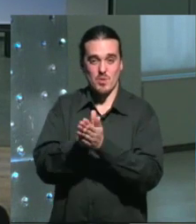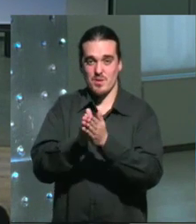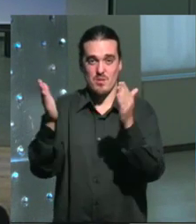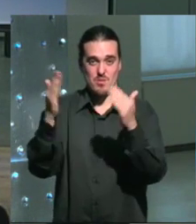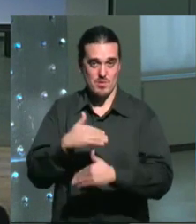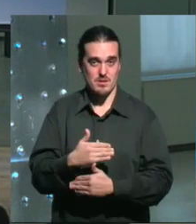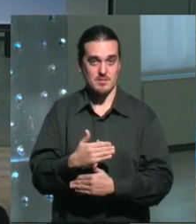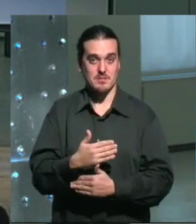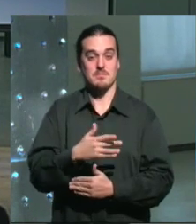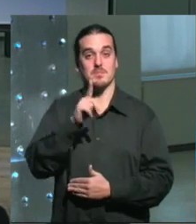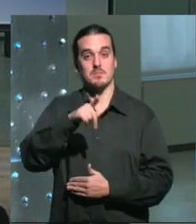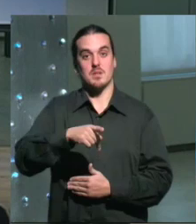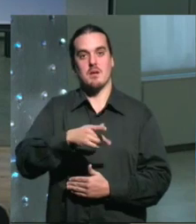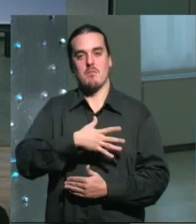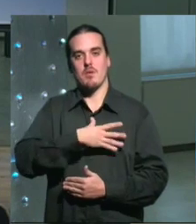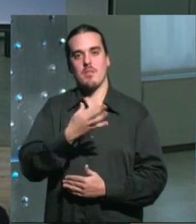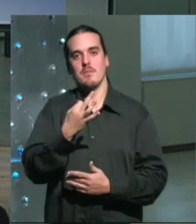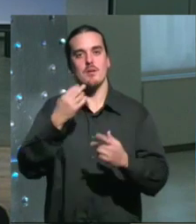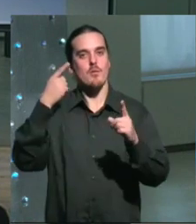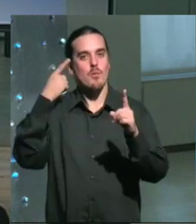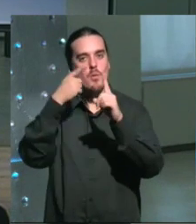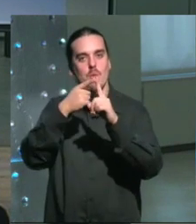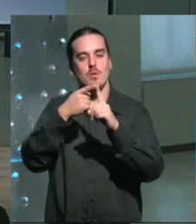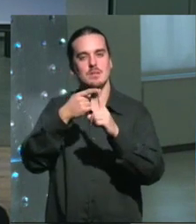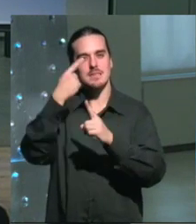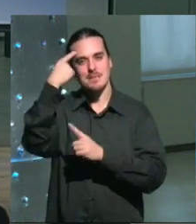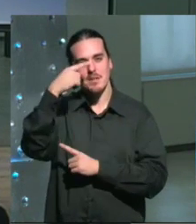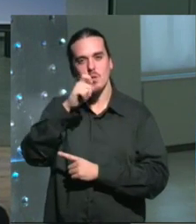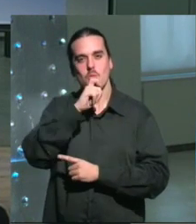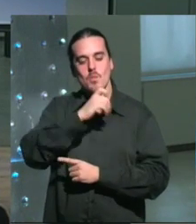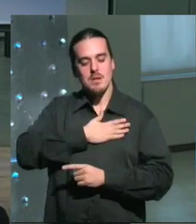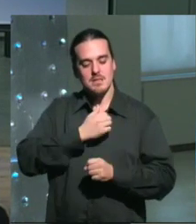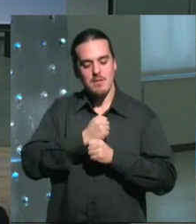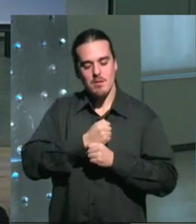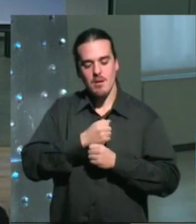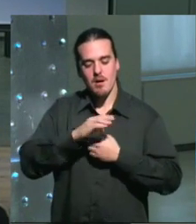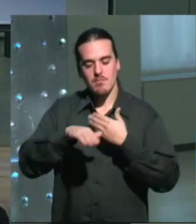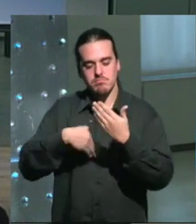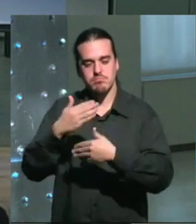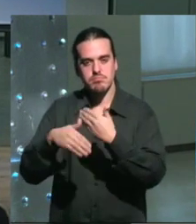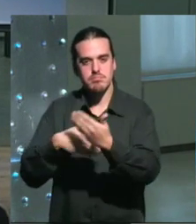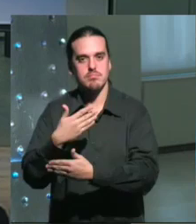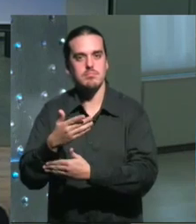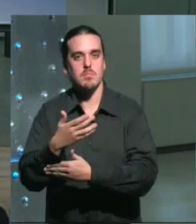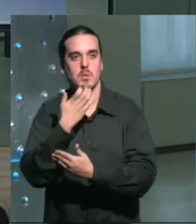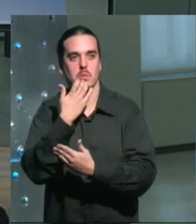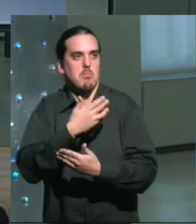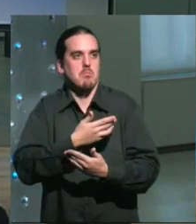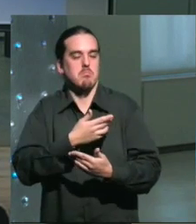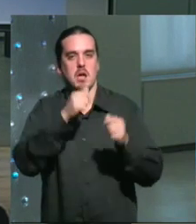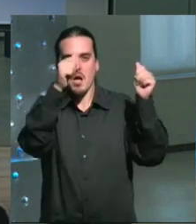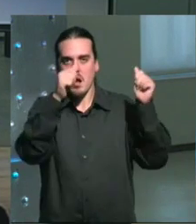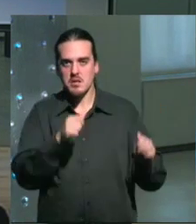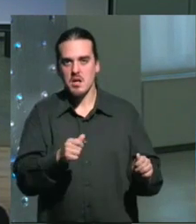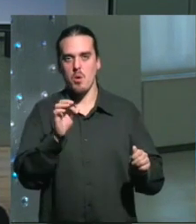sean relevantes. Lo que mencionaba anteriormente de que sepas exactamente cómo tu labor, aunque sea poner un cartel, encaja